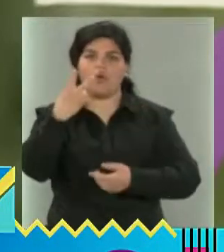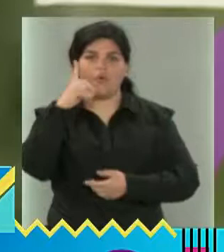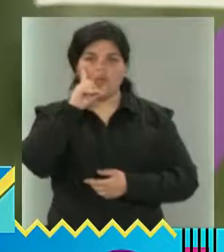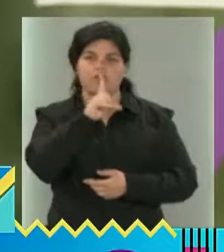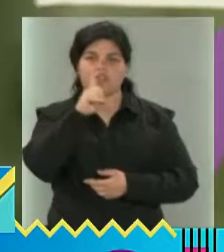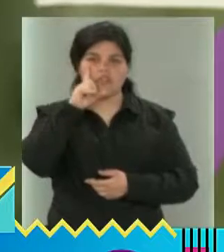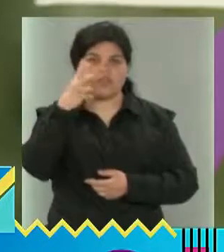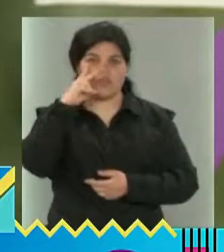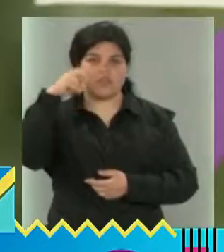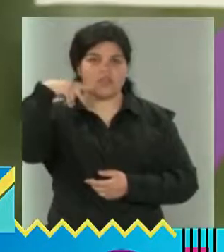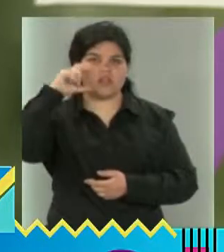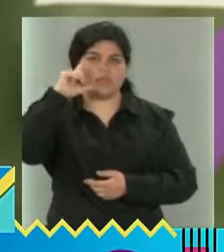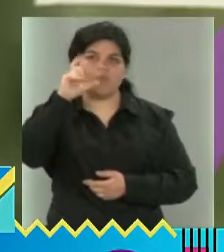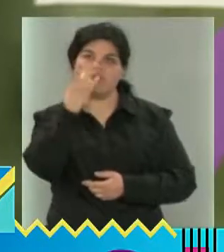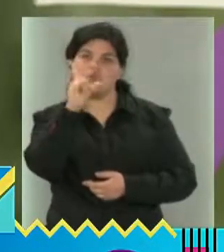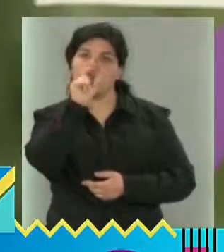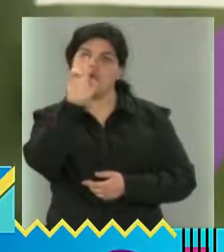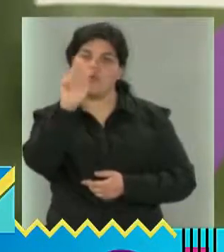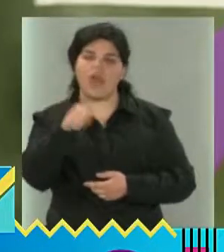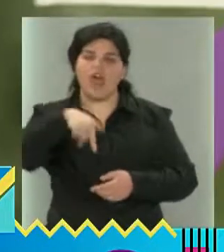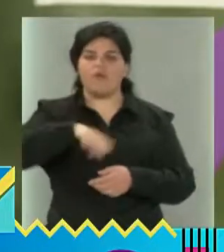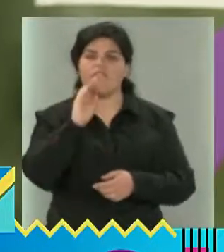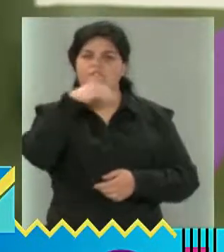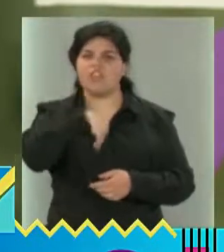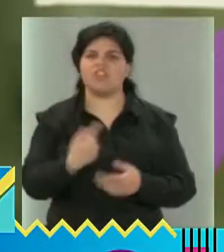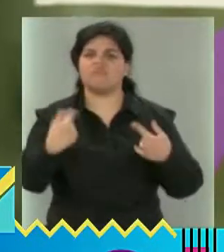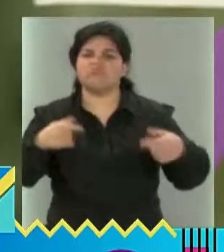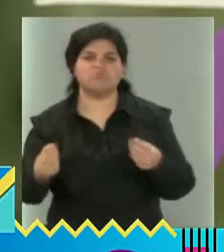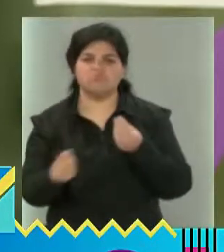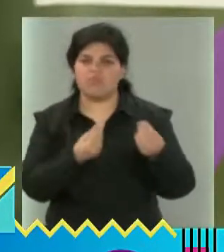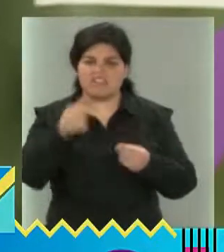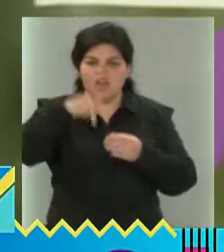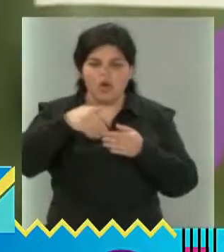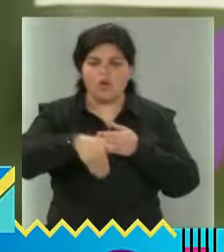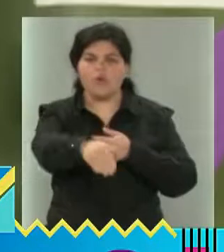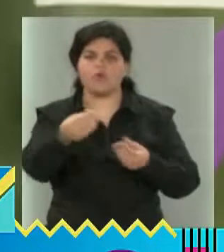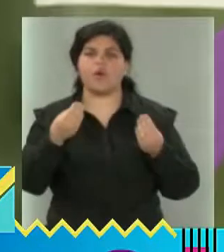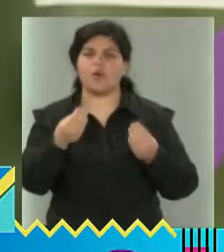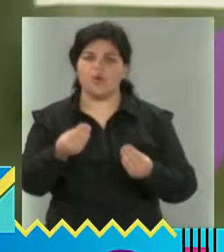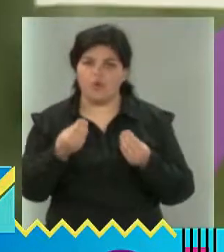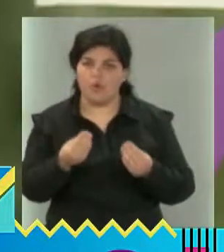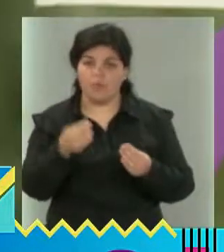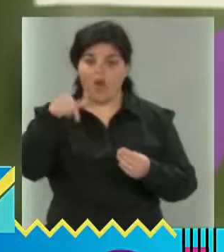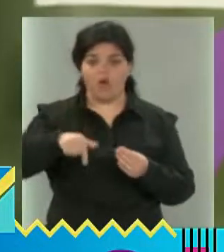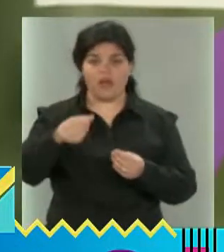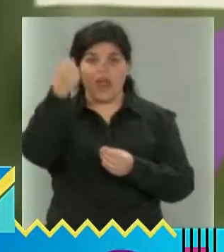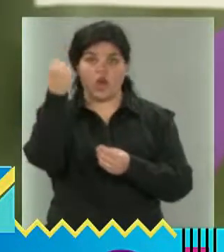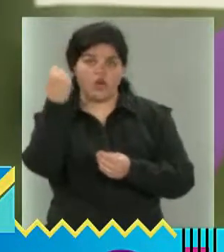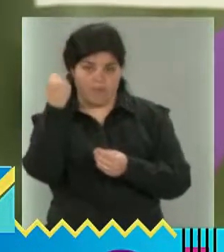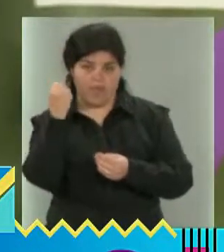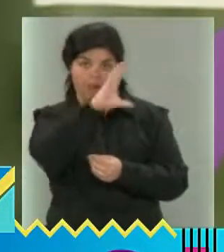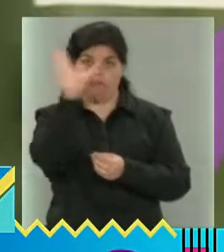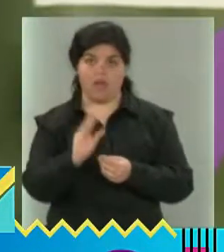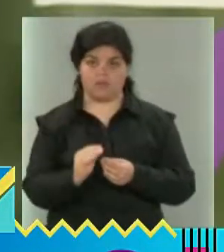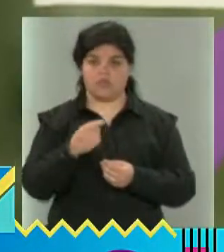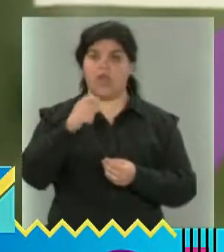qué condiciones se encuentra hoy? ¿Qué pasa con la vitivinicultura, su producción en el contexto de la situación económica tanto del país como